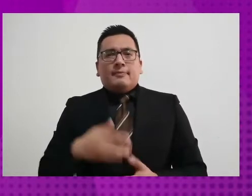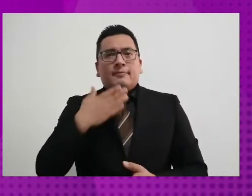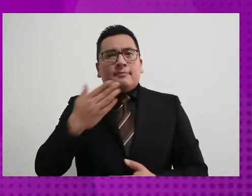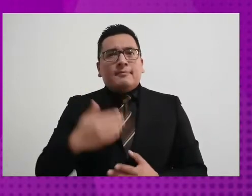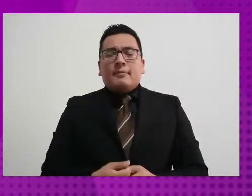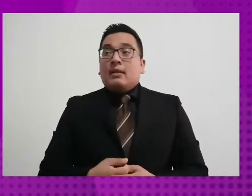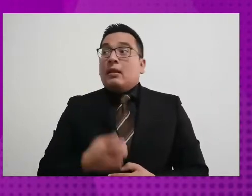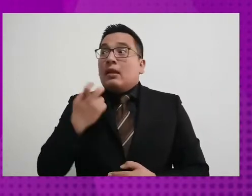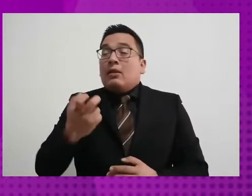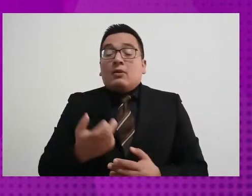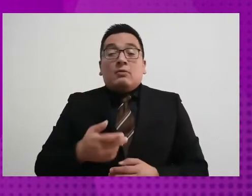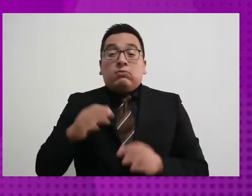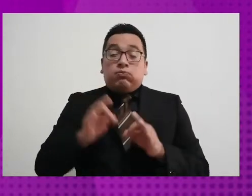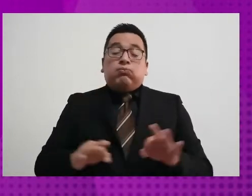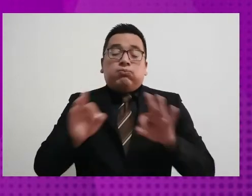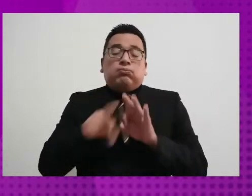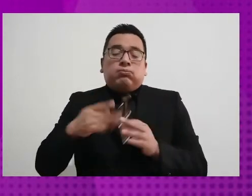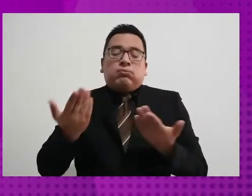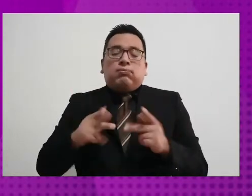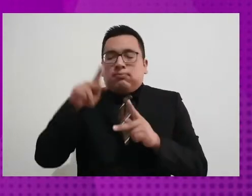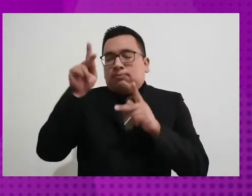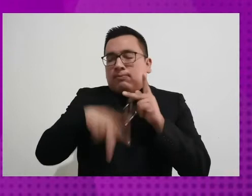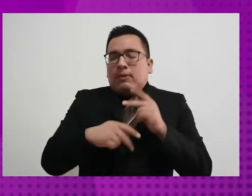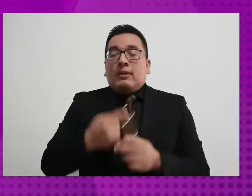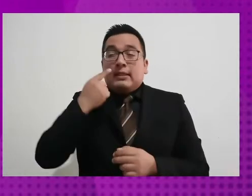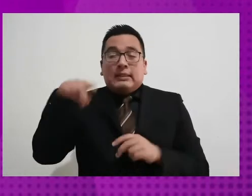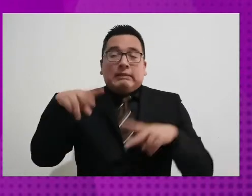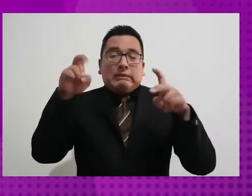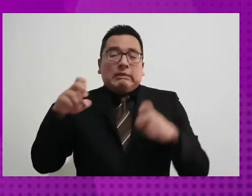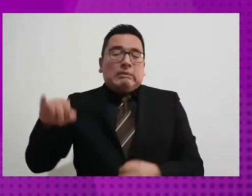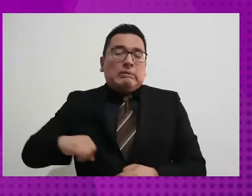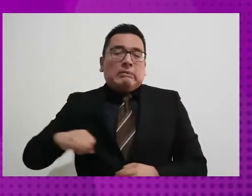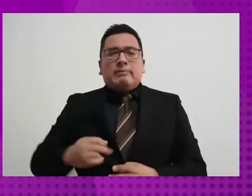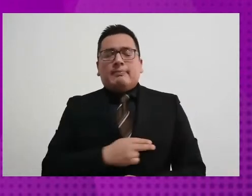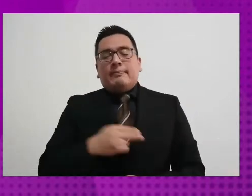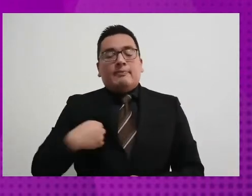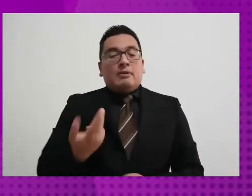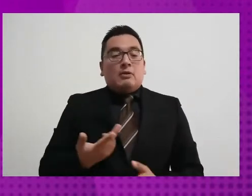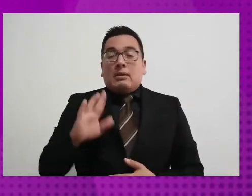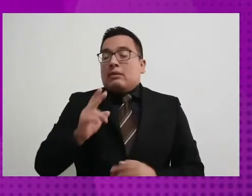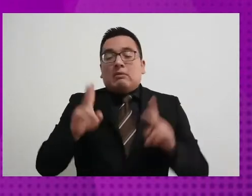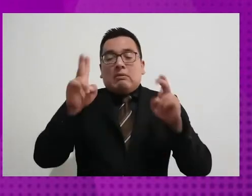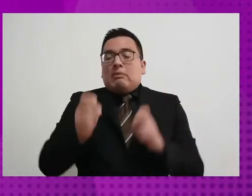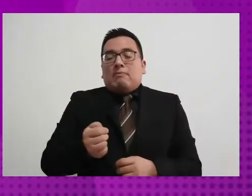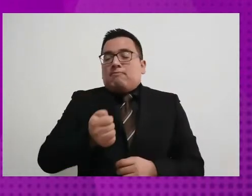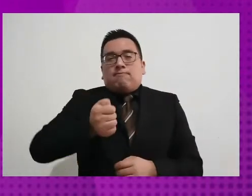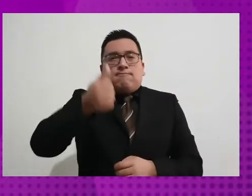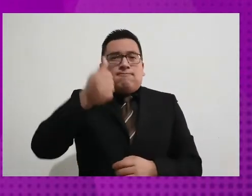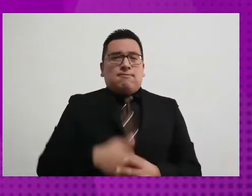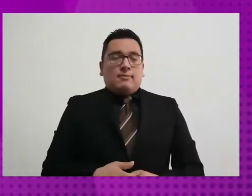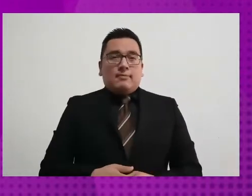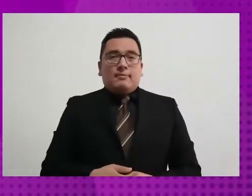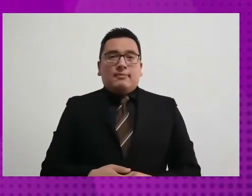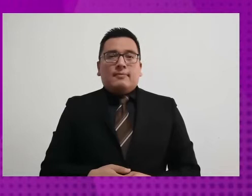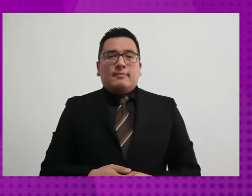Bien, bueno, pues con esto nos vamos a un corte, un tema bastante interesante y que además por primera vez en la historia de nuestro país